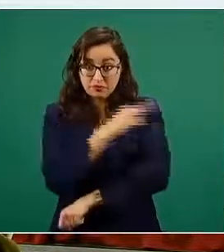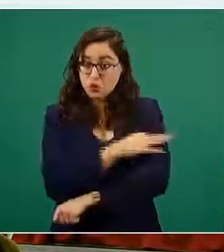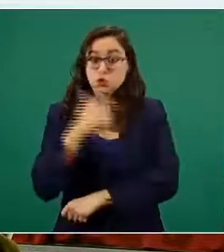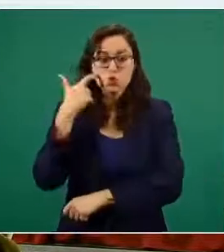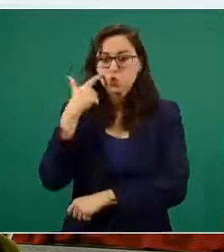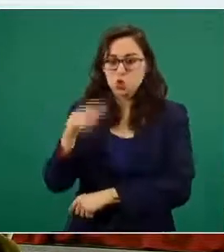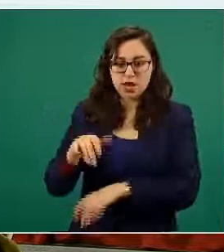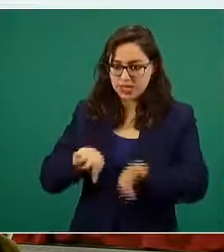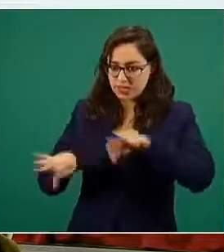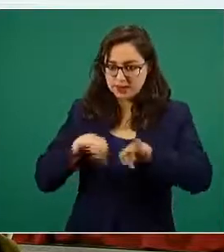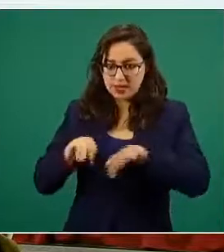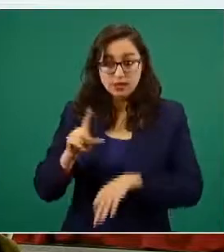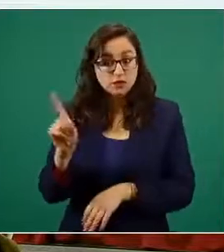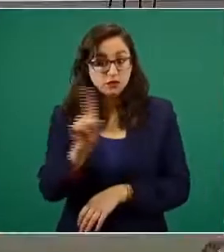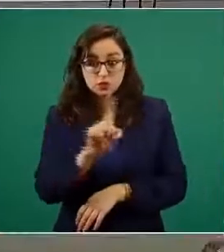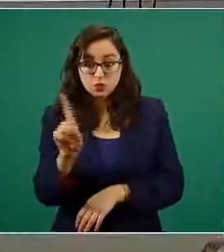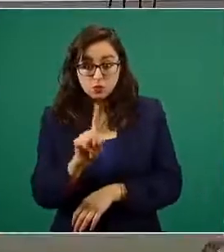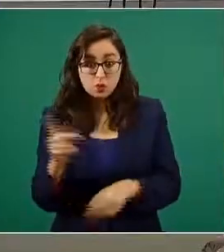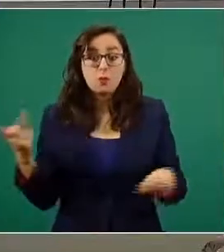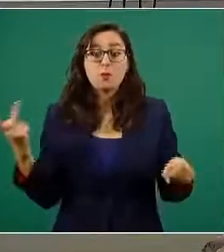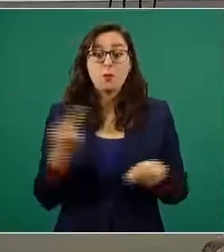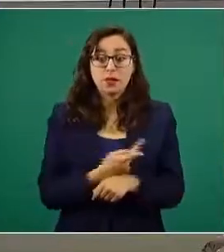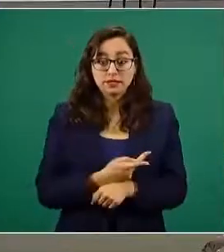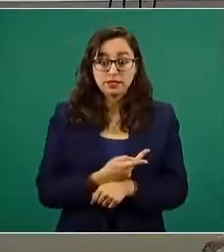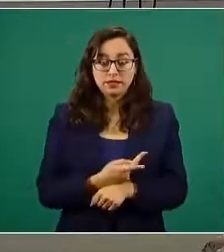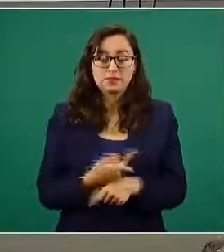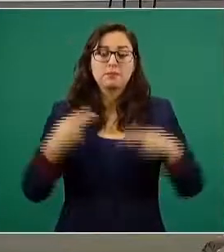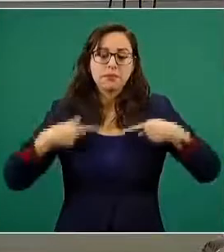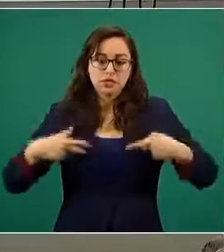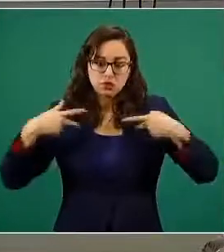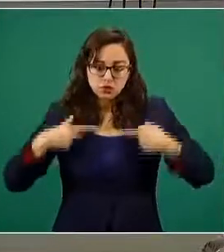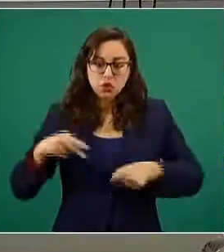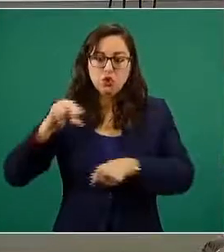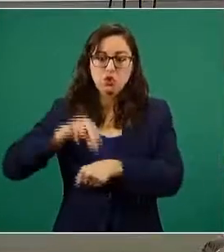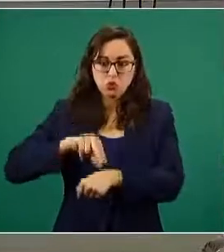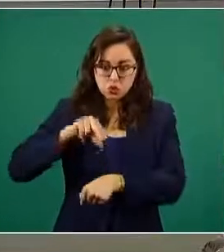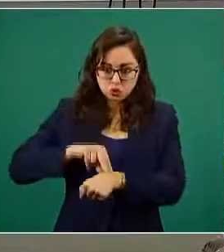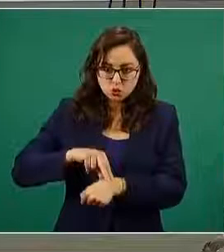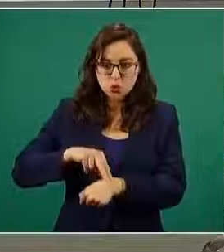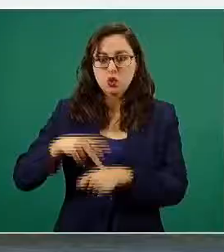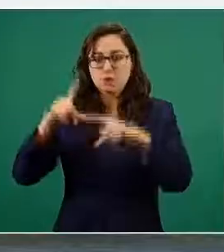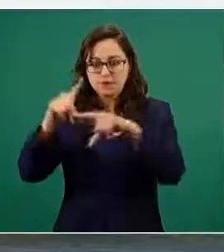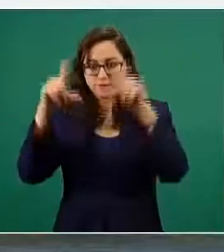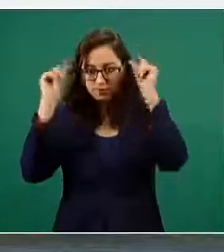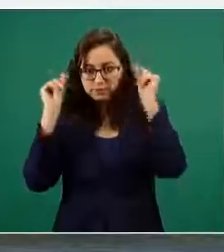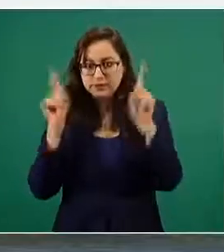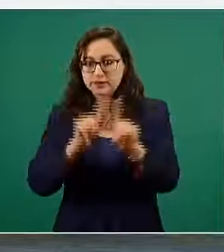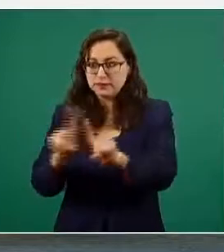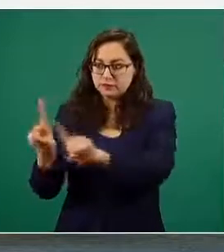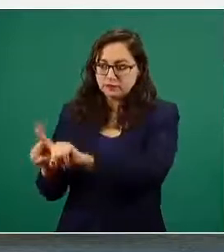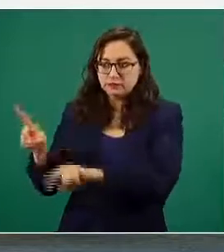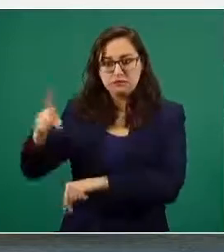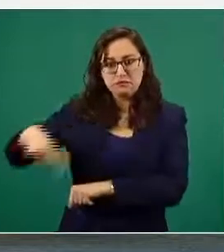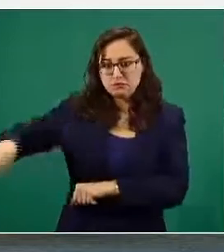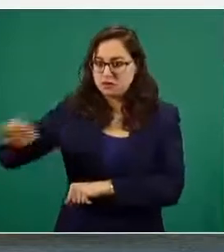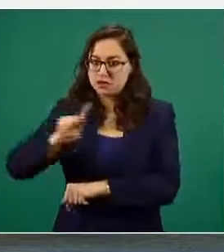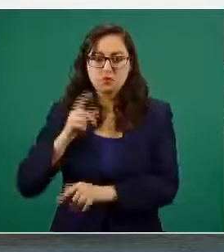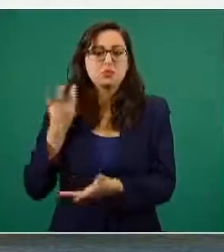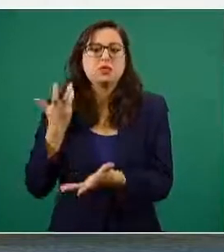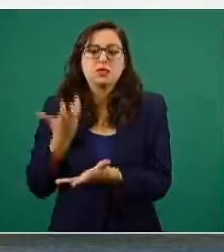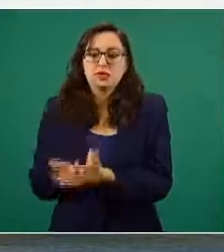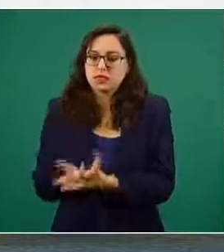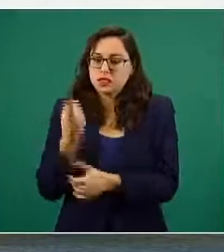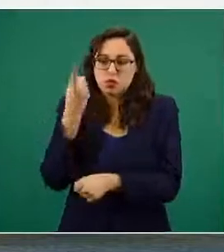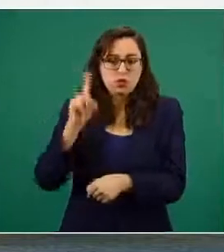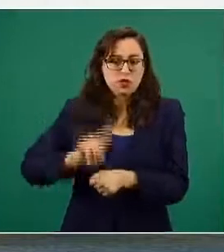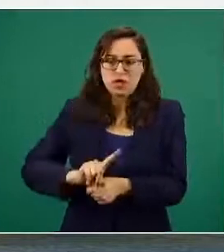disposición, es porque el personal médico, el personal de salud que recibe la vacunación no estaba en disposición de